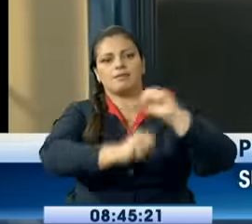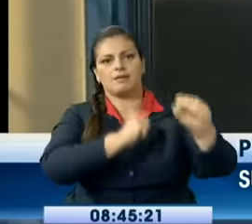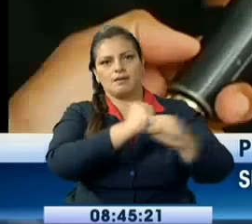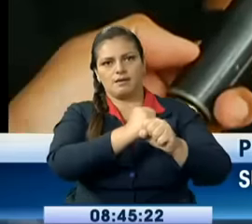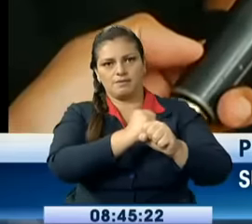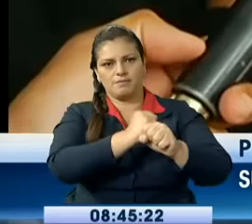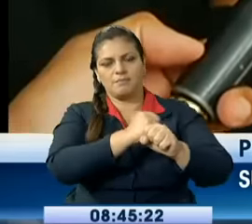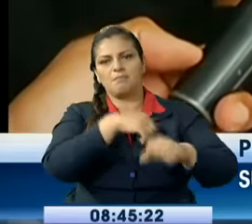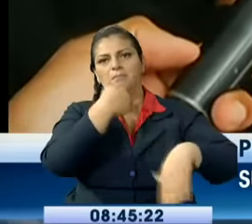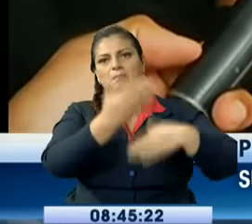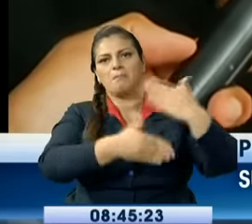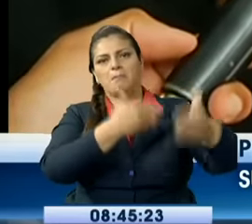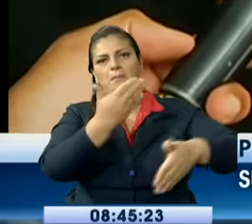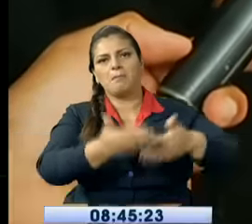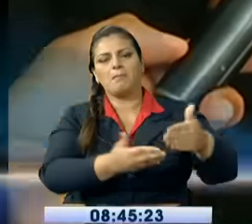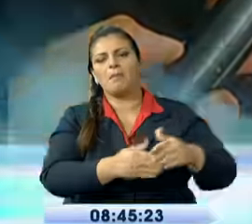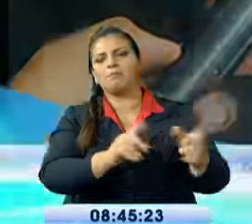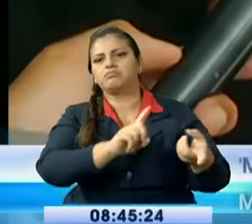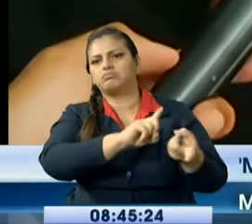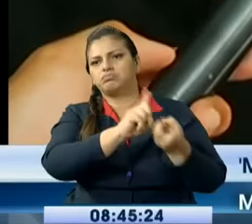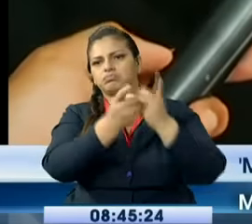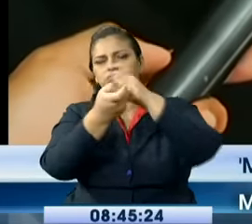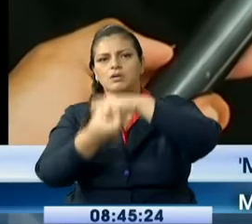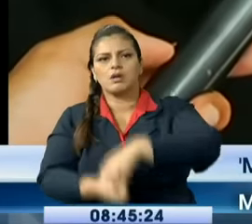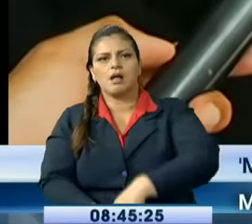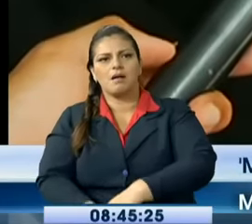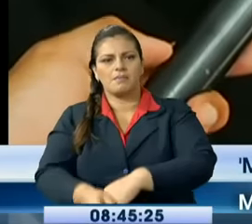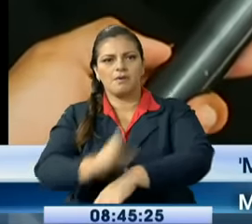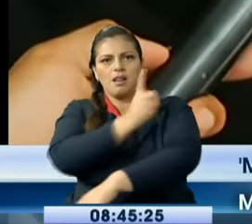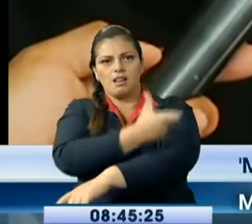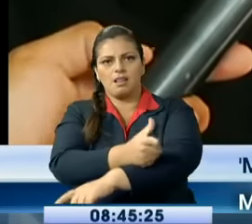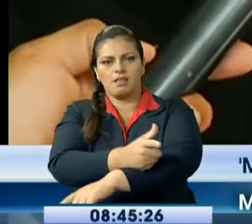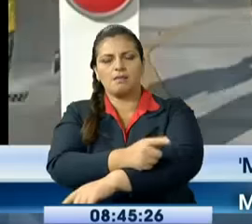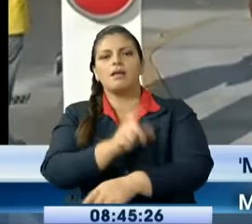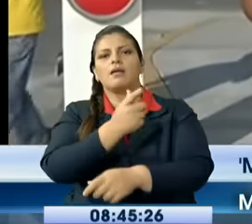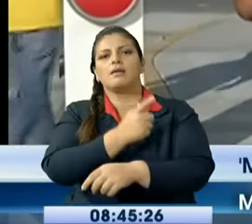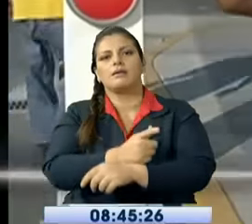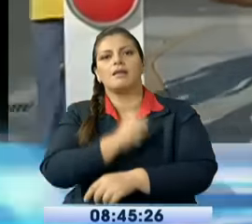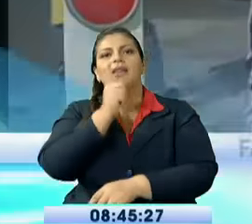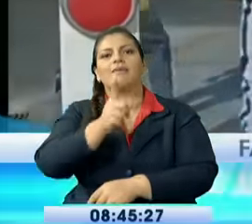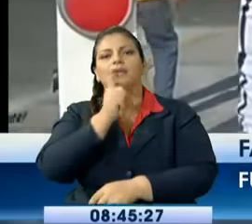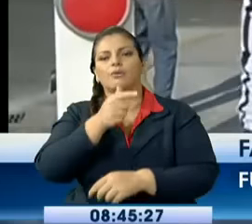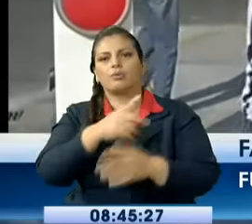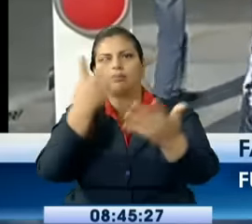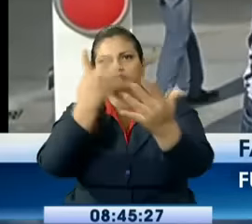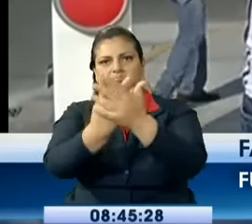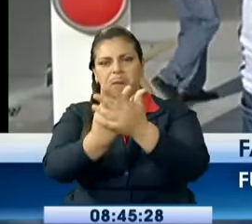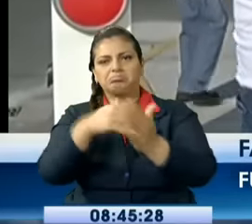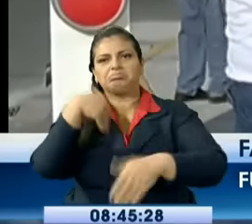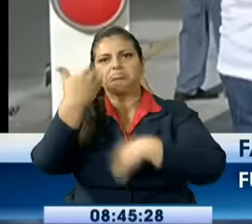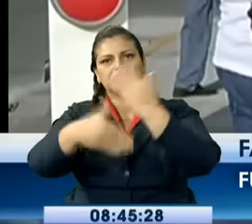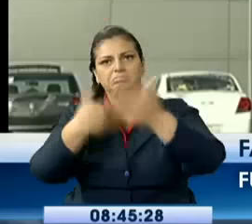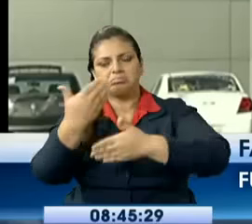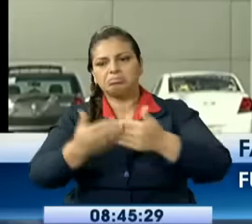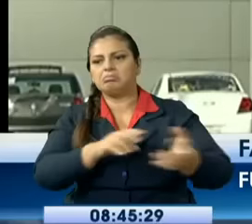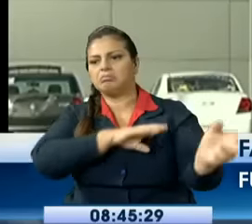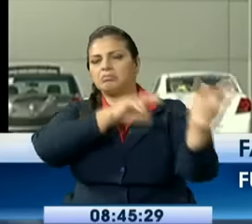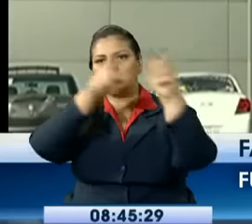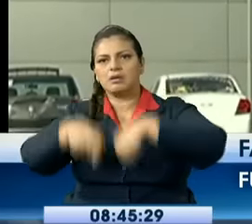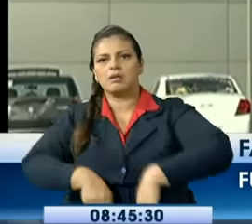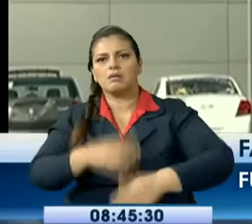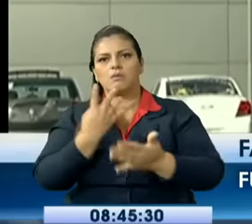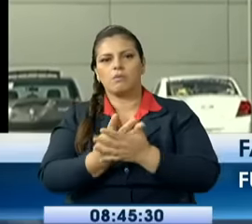Guayaquil. Inocente ese asesinato, o sea, lo tenían por sospecha o por cómplices. Su esposa y padre efectuaban los trámites